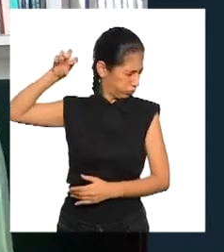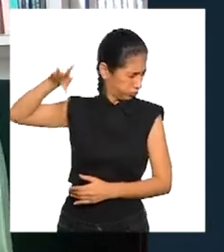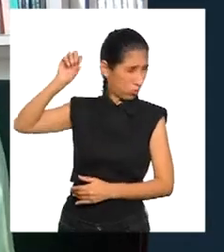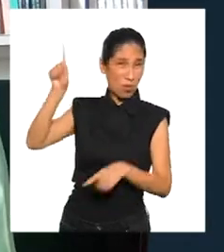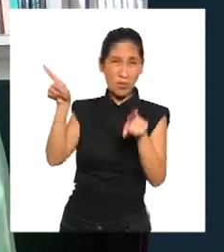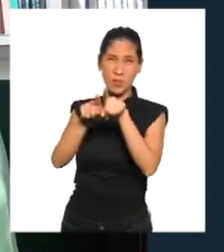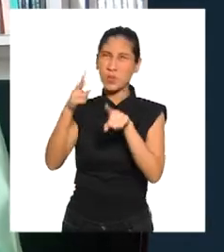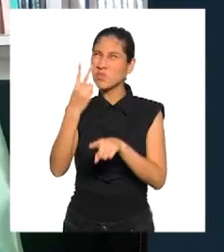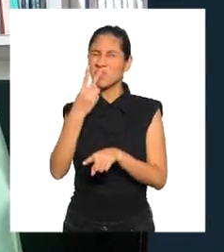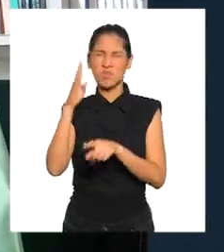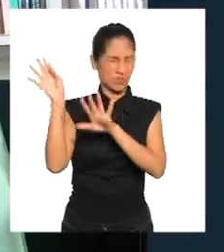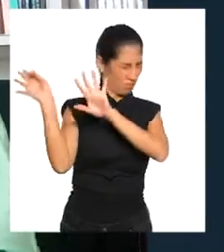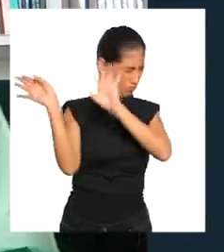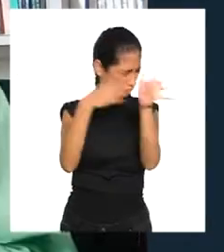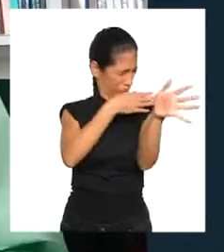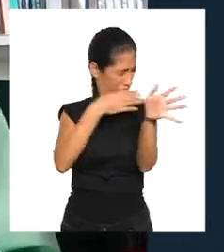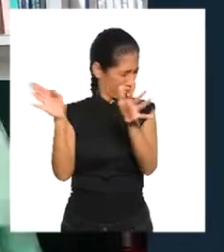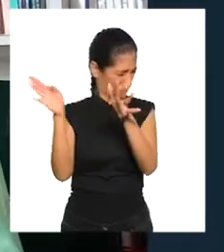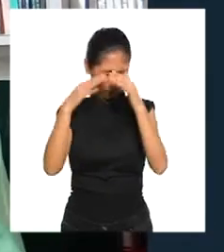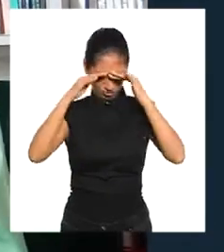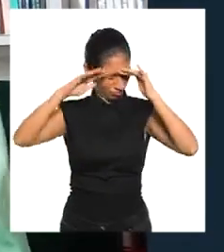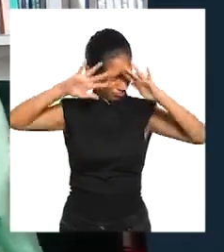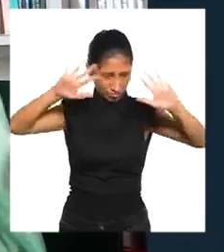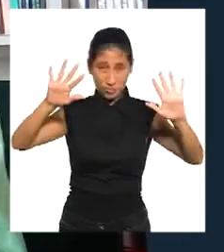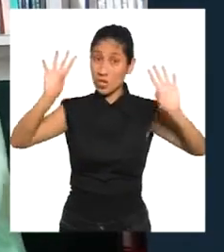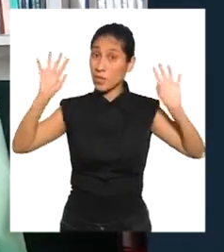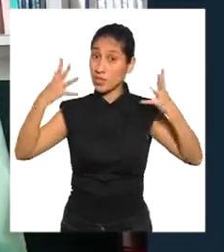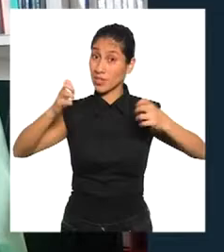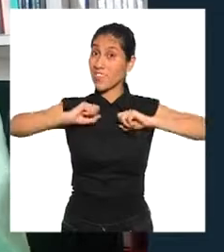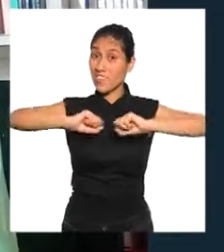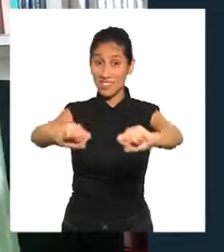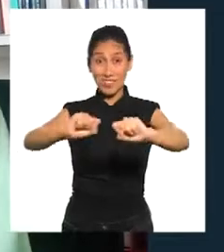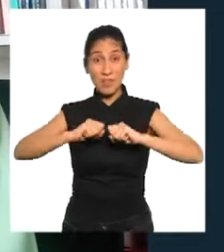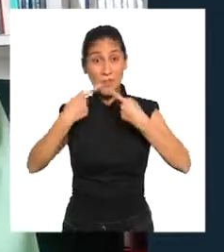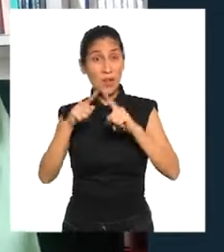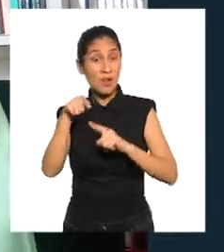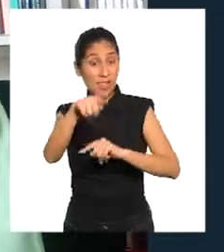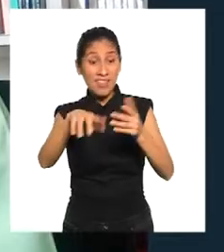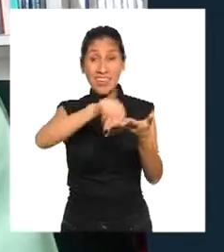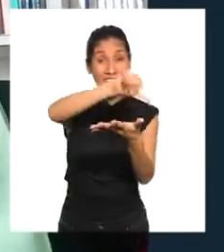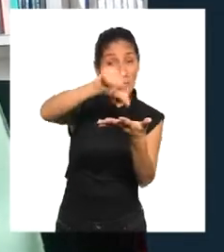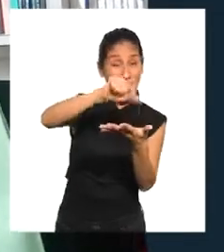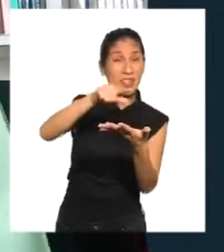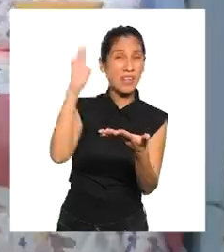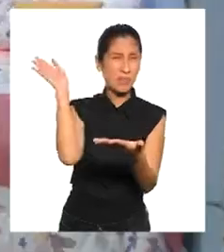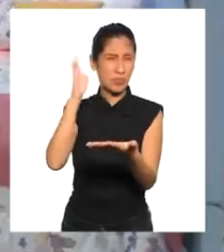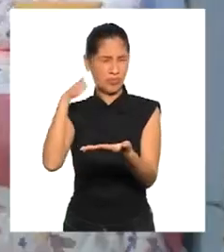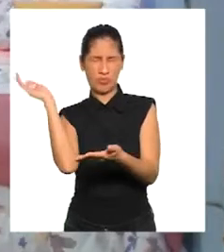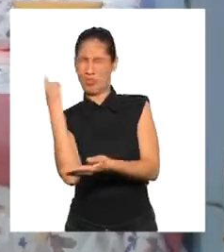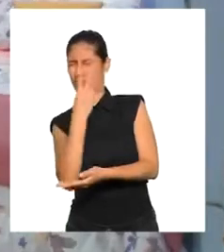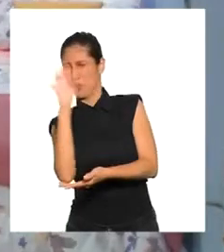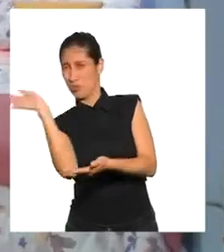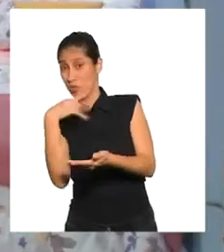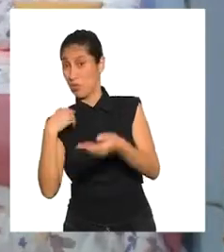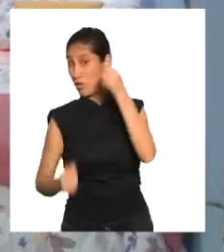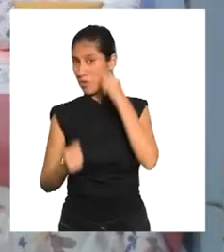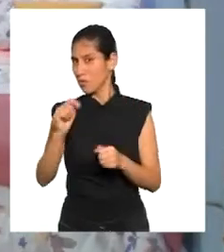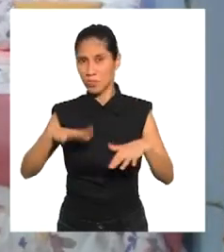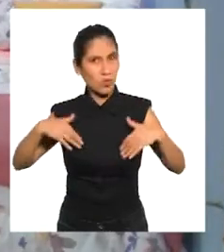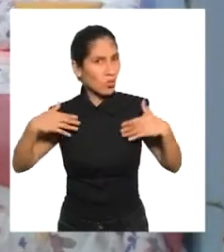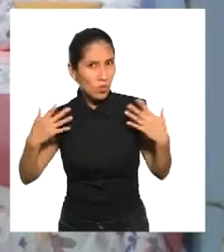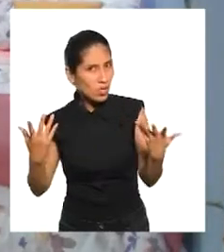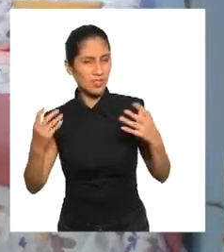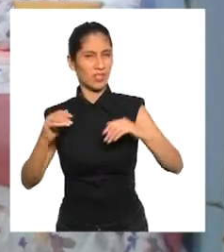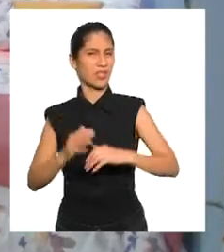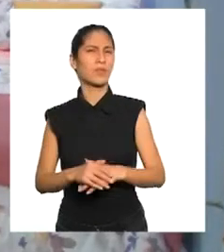puedo concentrar. Tal vez quiera hacer deporte y como huele feo tampoco voy a salir a correr. ¿Cuáles podrían ser